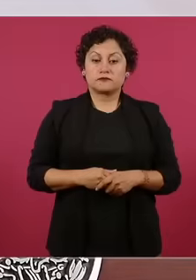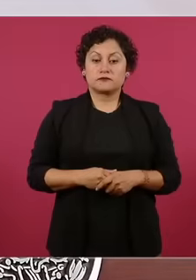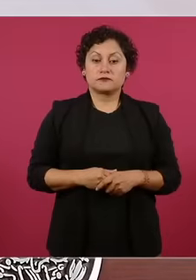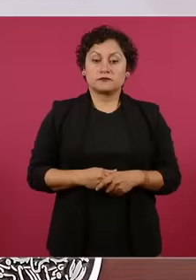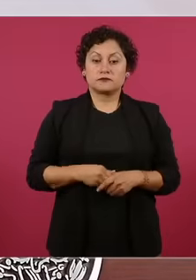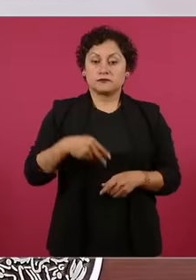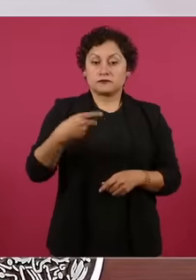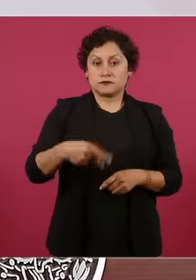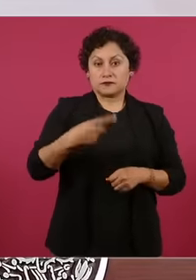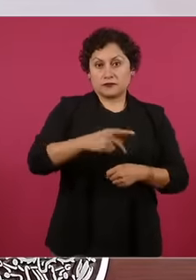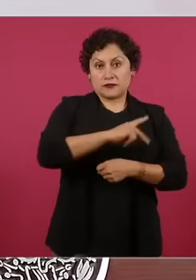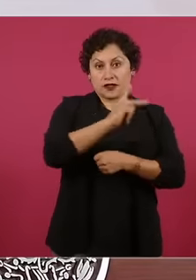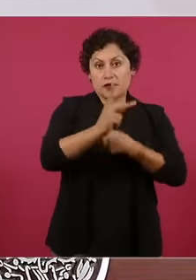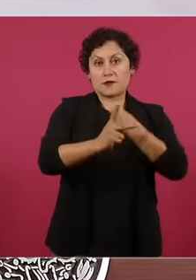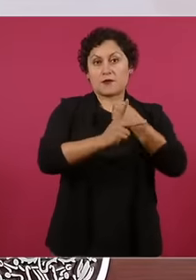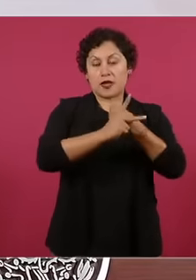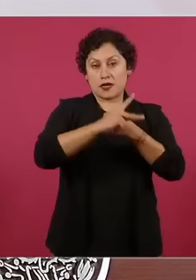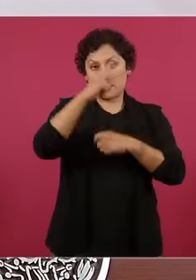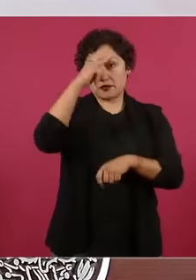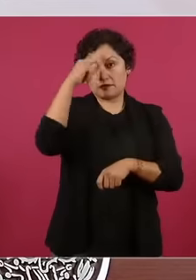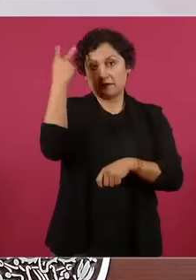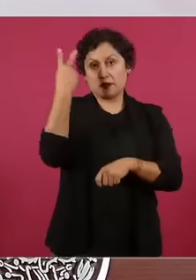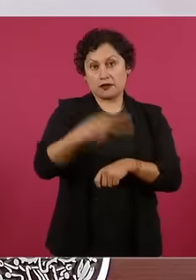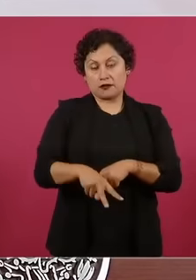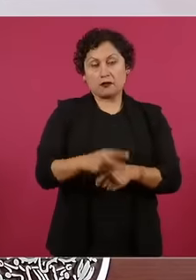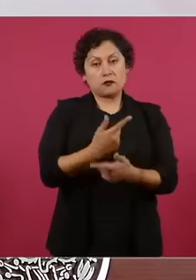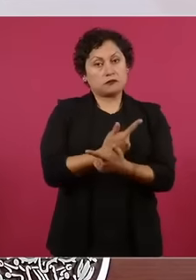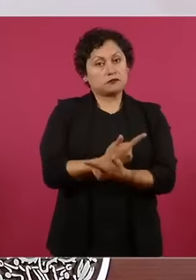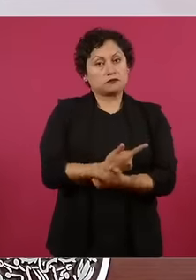nuestro país hay libertades,